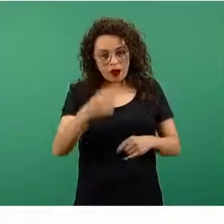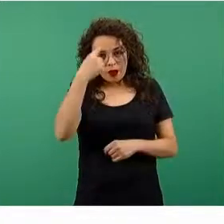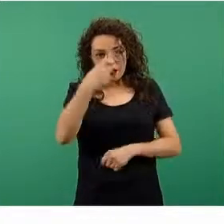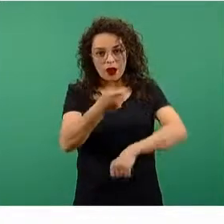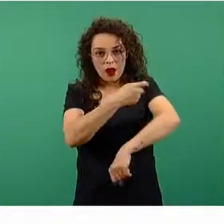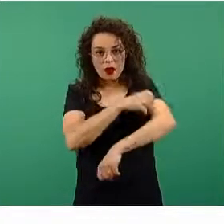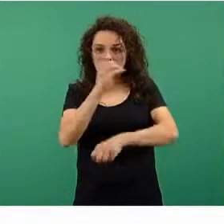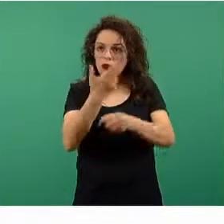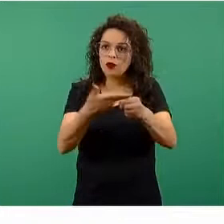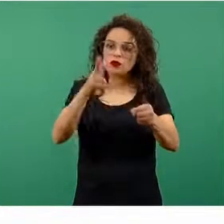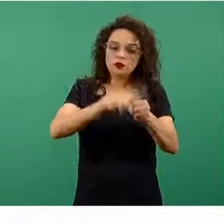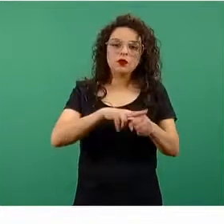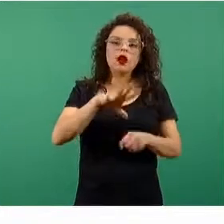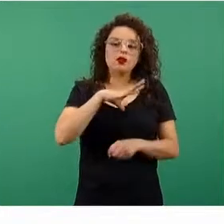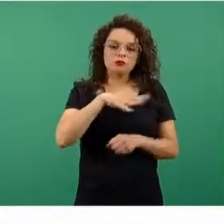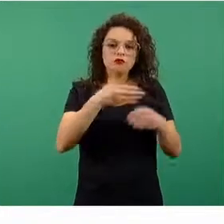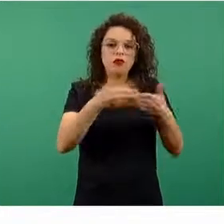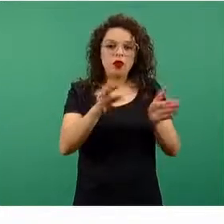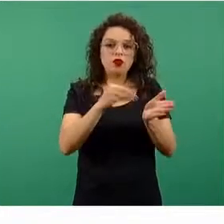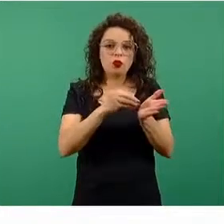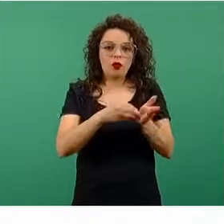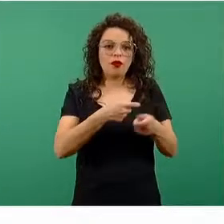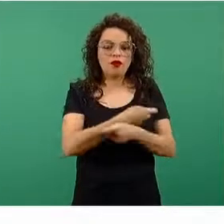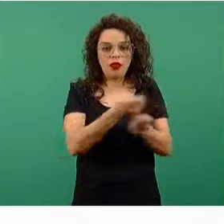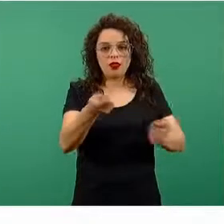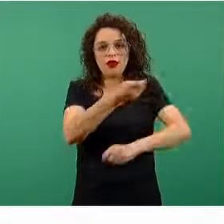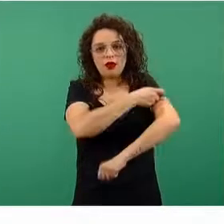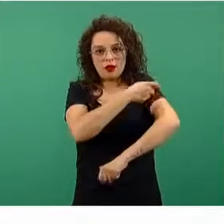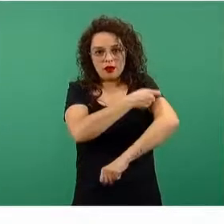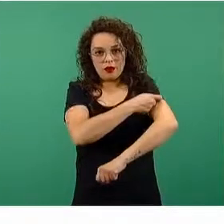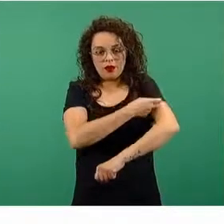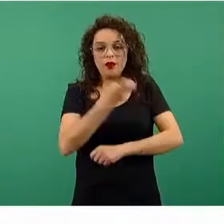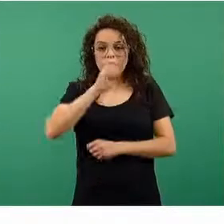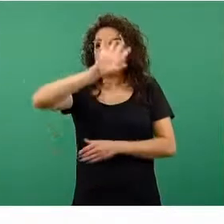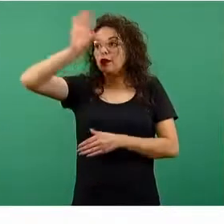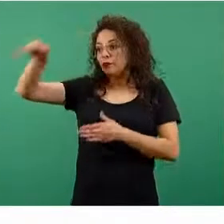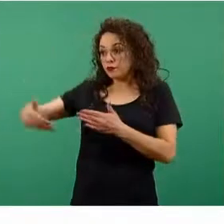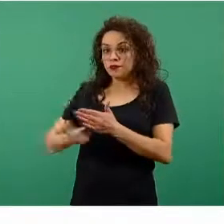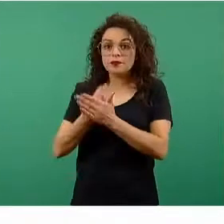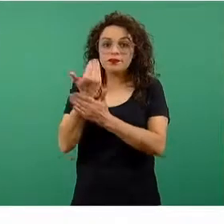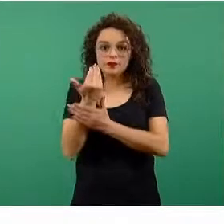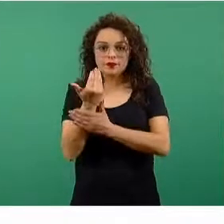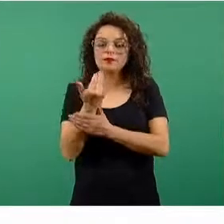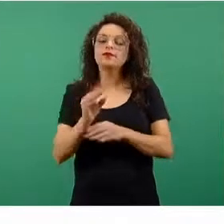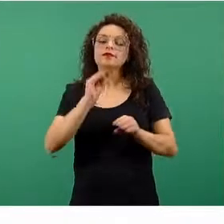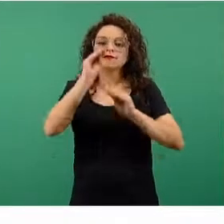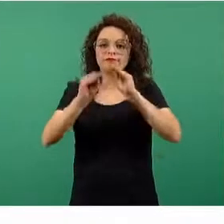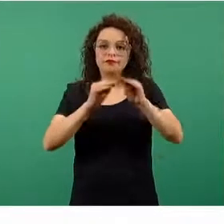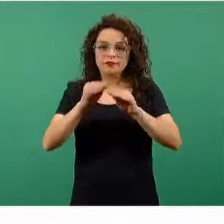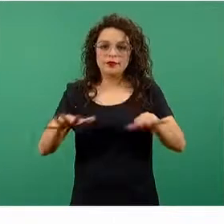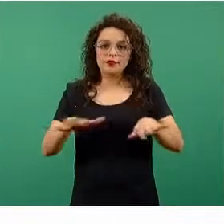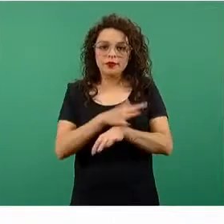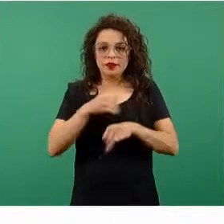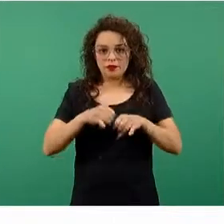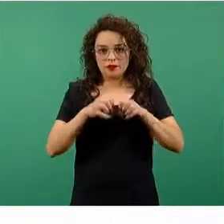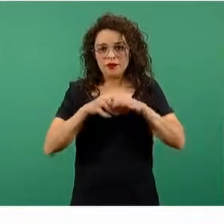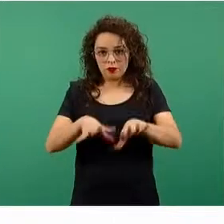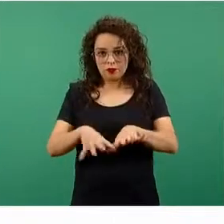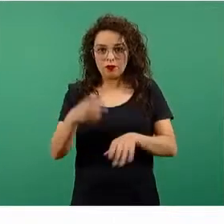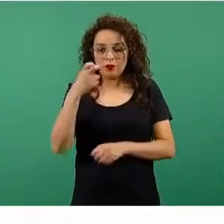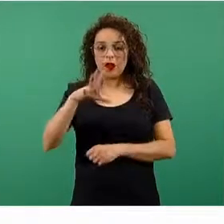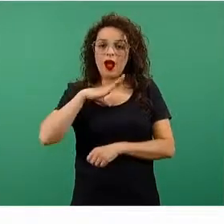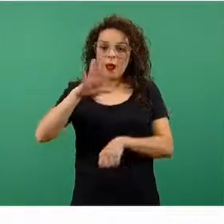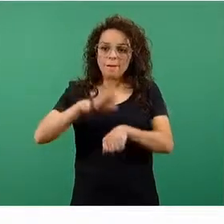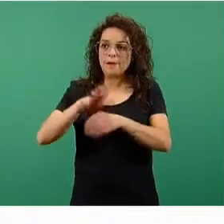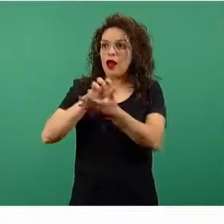se va recolectando. Por eso notarán que si nos hacemos referencia a días previos, tenemos más dosis